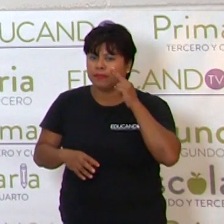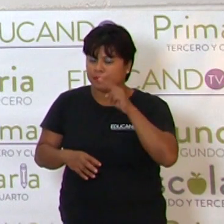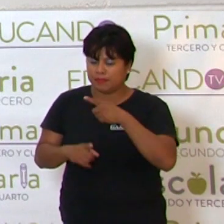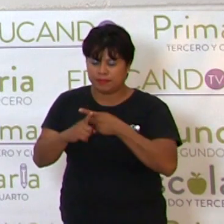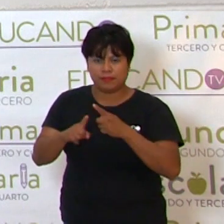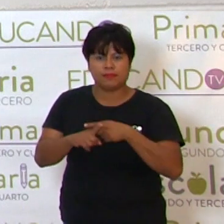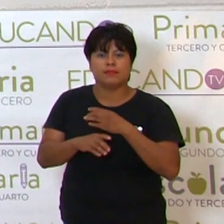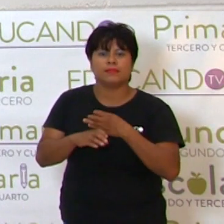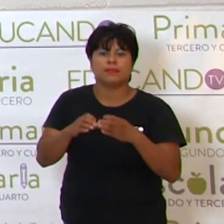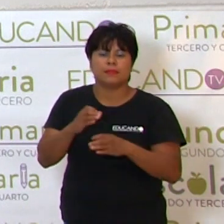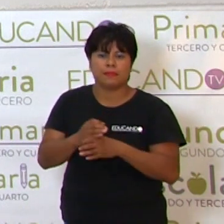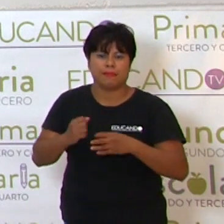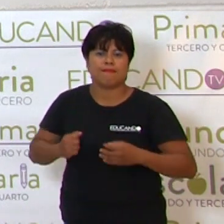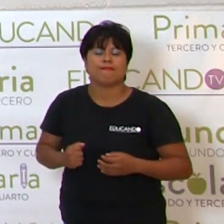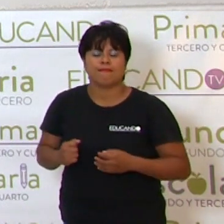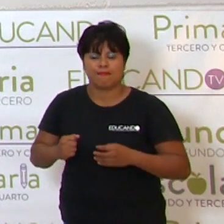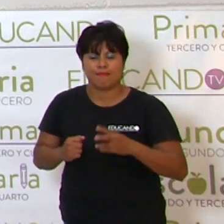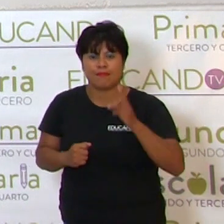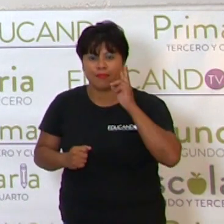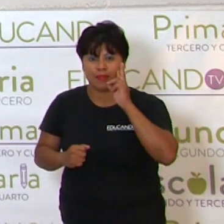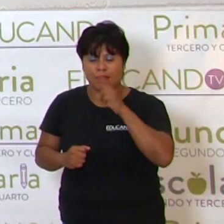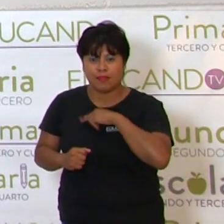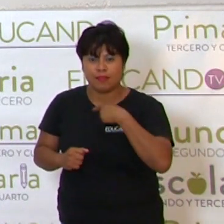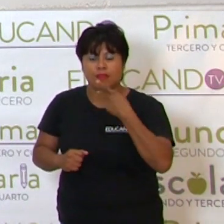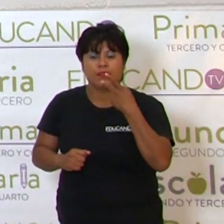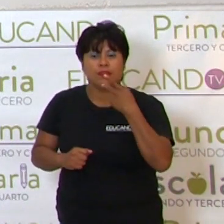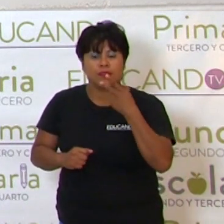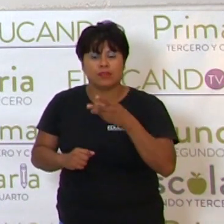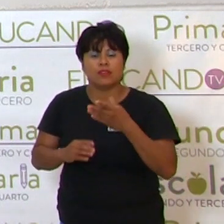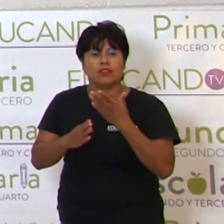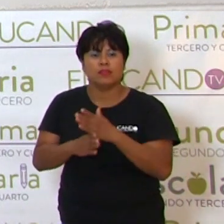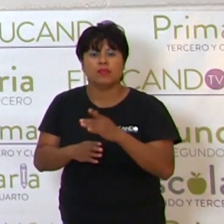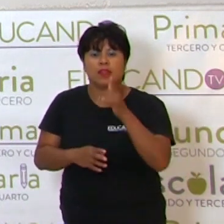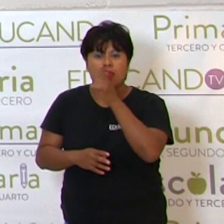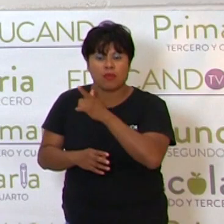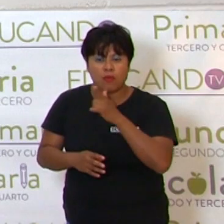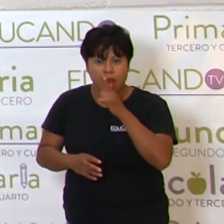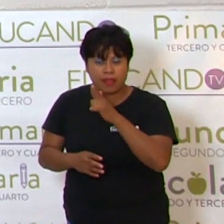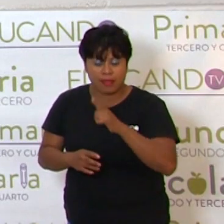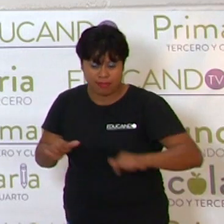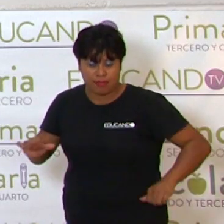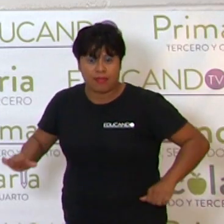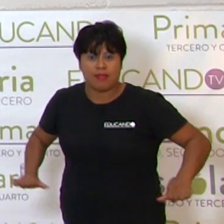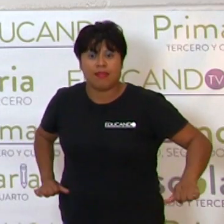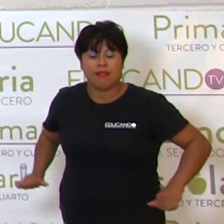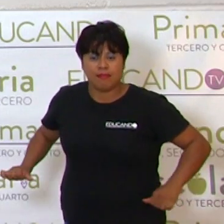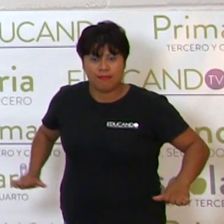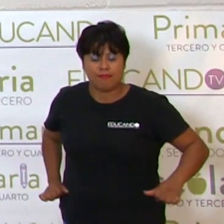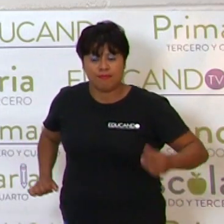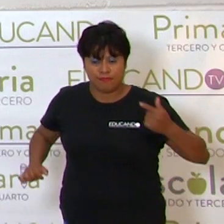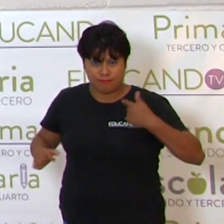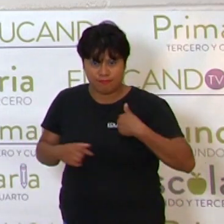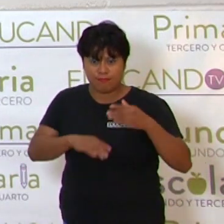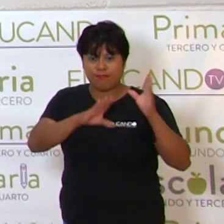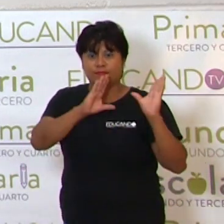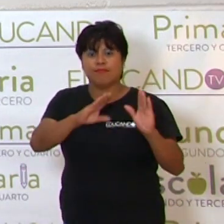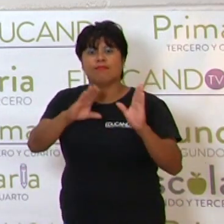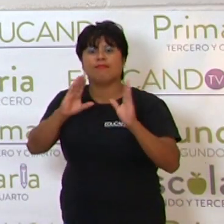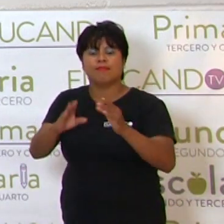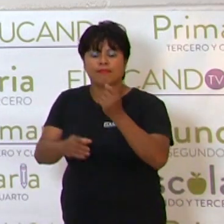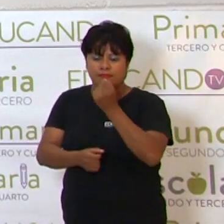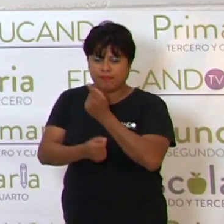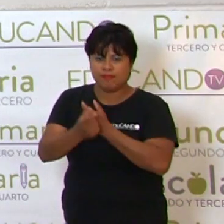cosas. Vamos a hablar un poco del lenguaje teatral. Les voy a enseñar algunos